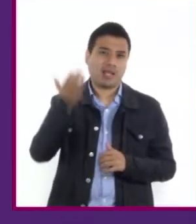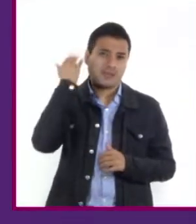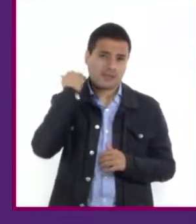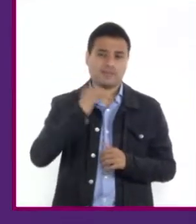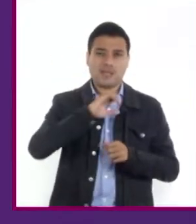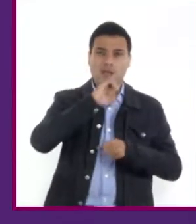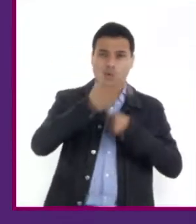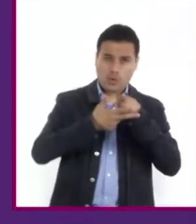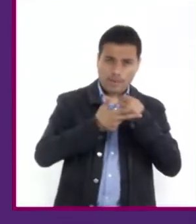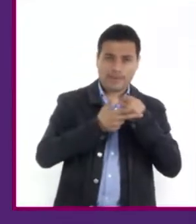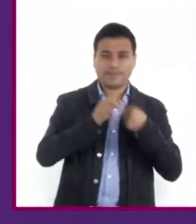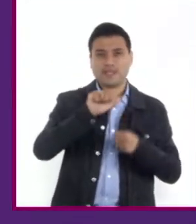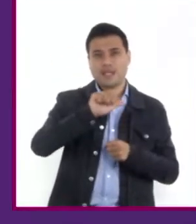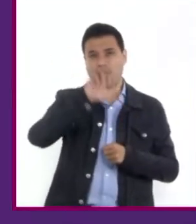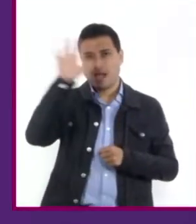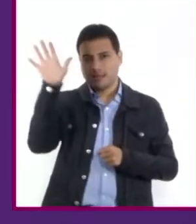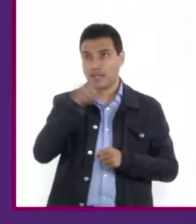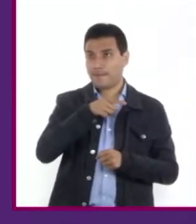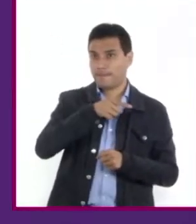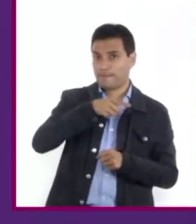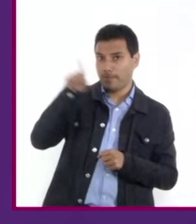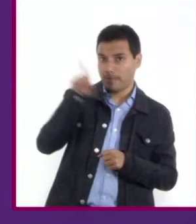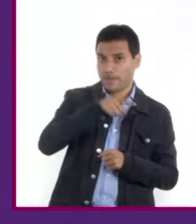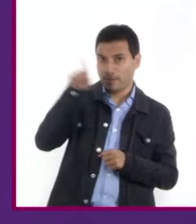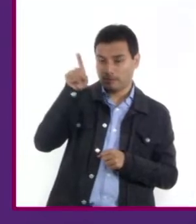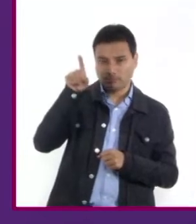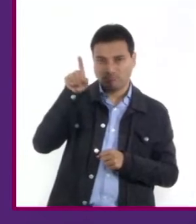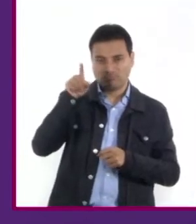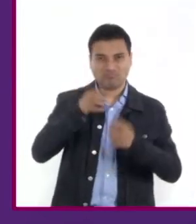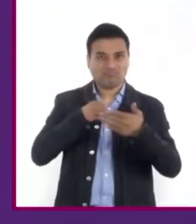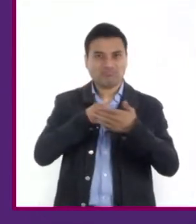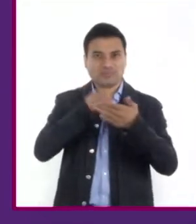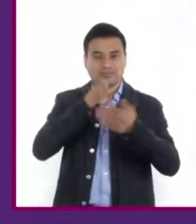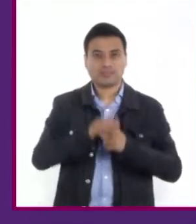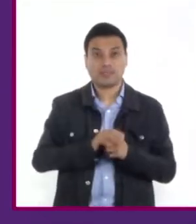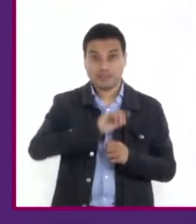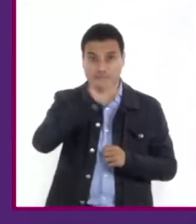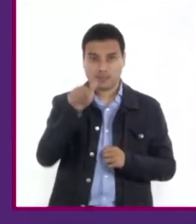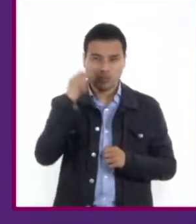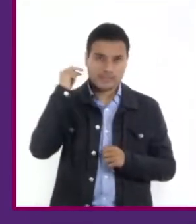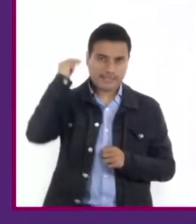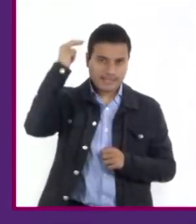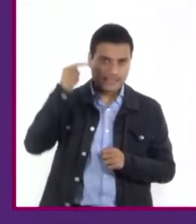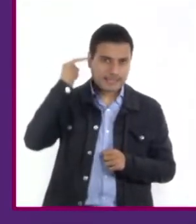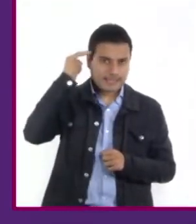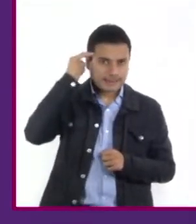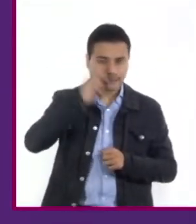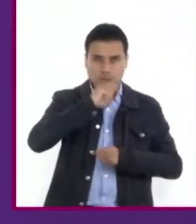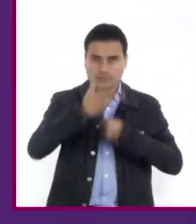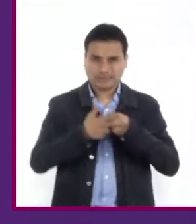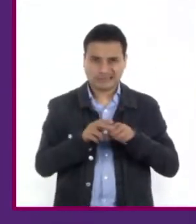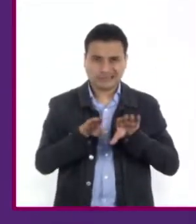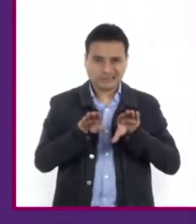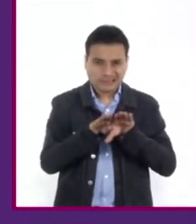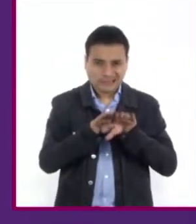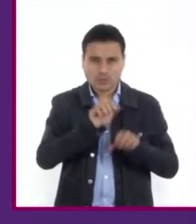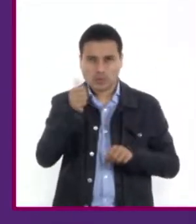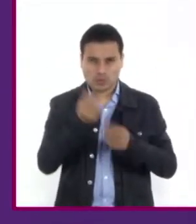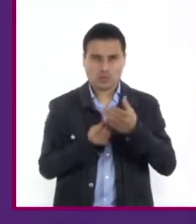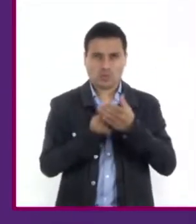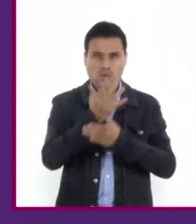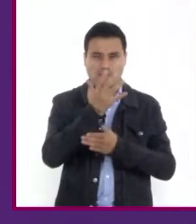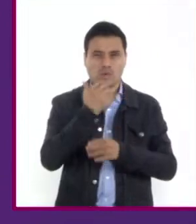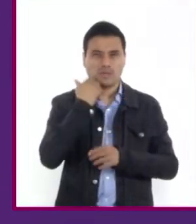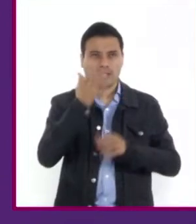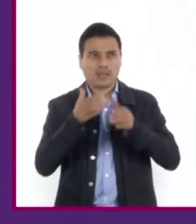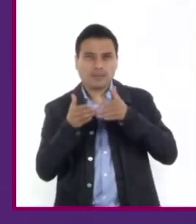entre Europa y Asia en el siglo XV motivó a que algunas monarquías europeas buscaran nuevas rutas de navegación y comercio.